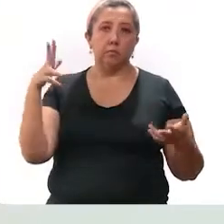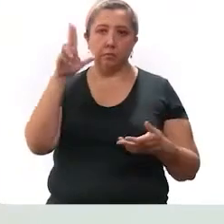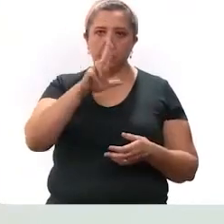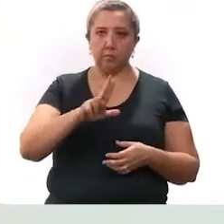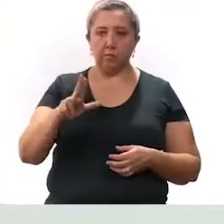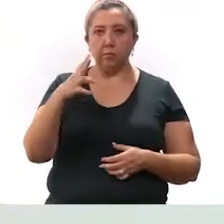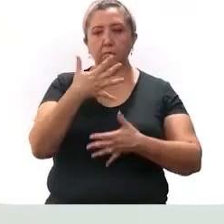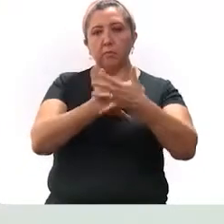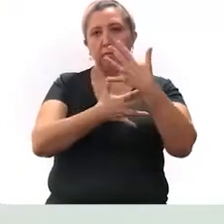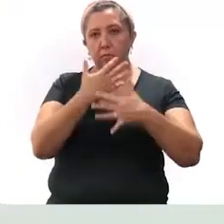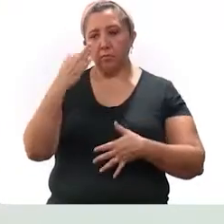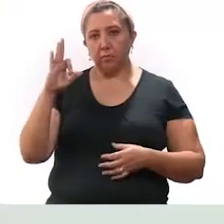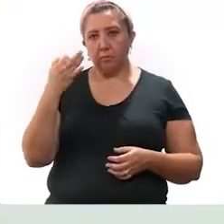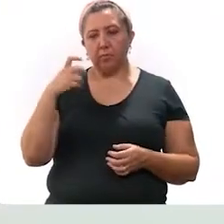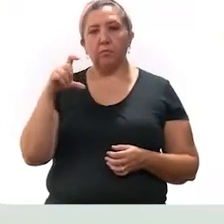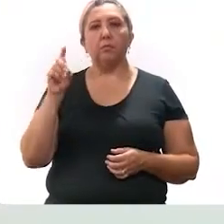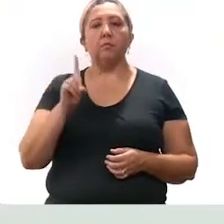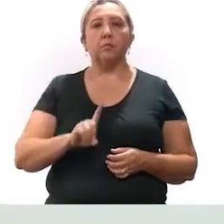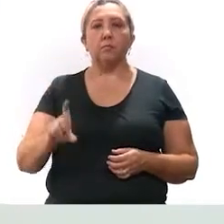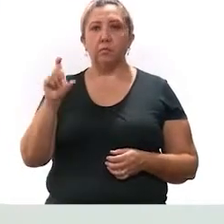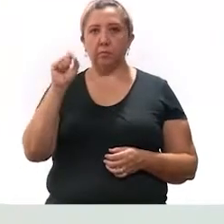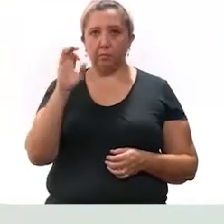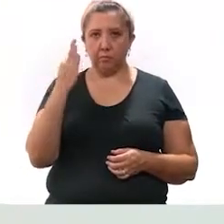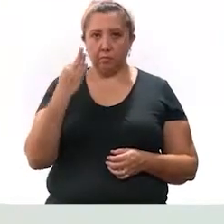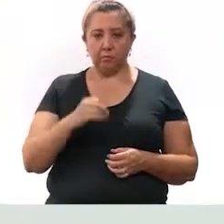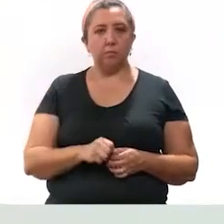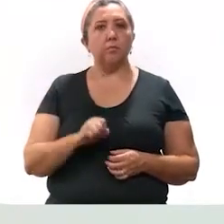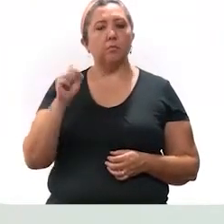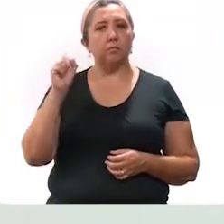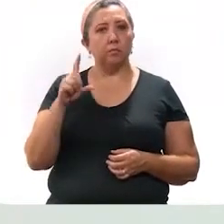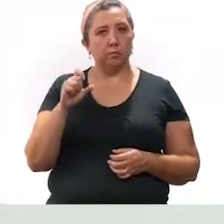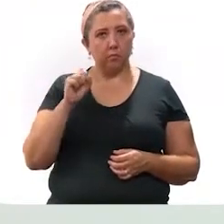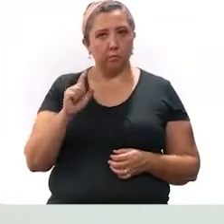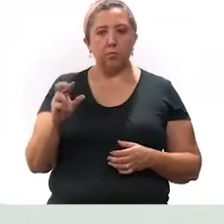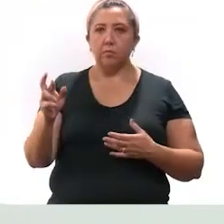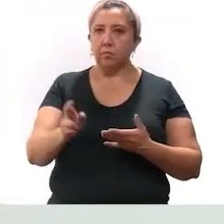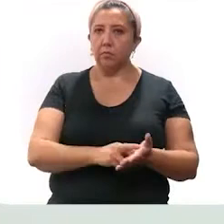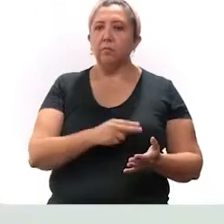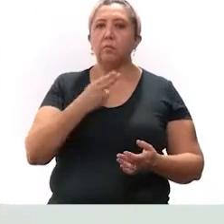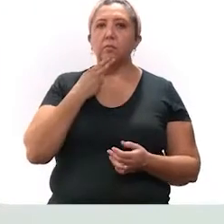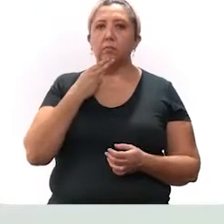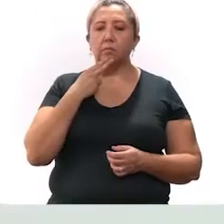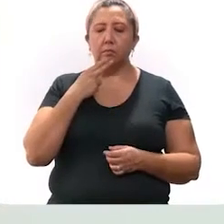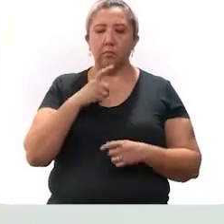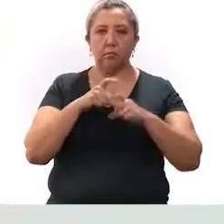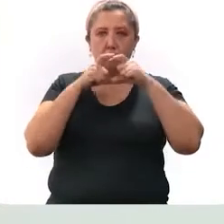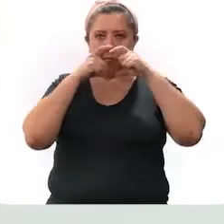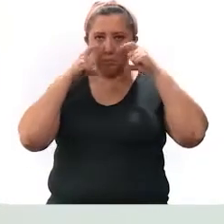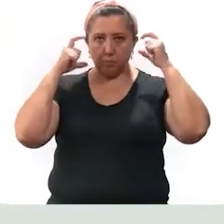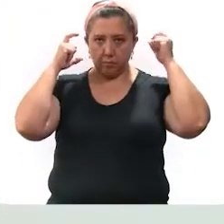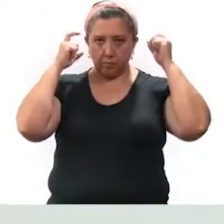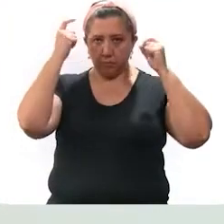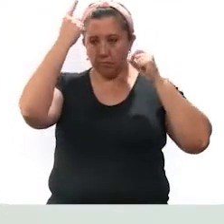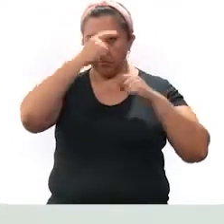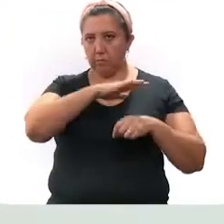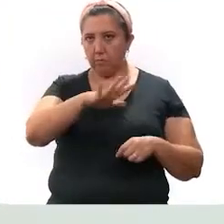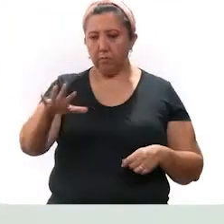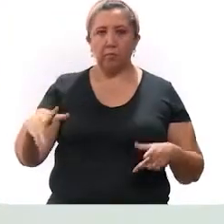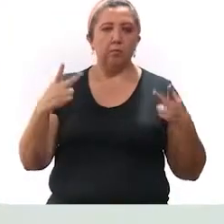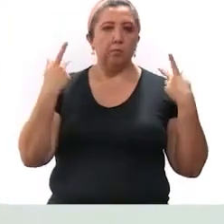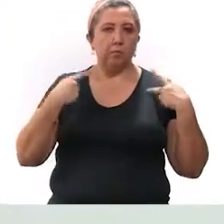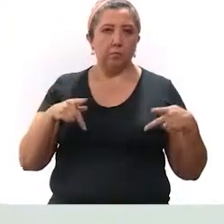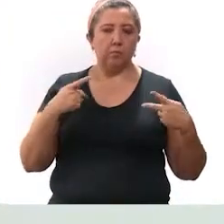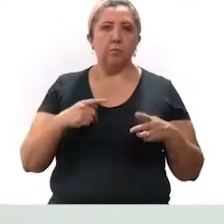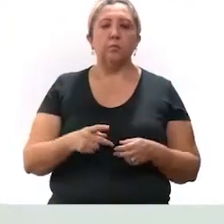martes 15 de febrero al domingo 20 de febrero. Asimismo, reitera el uso obligatorio de cubrebocas para toda la